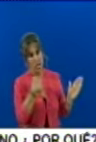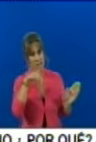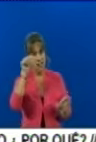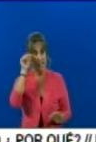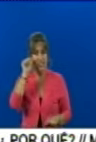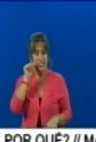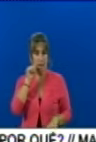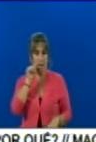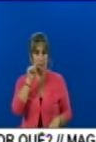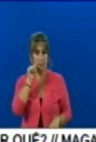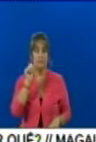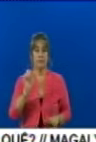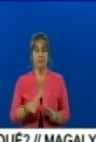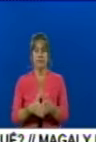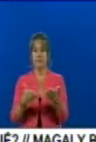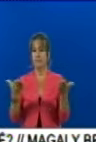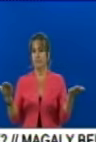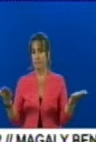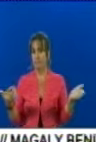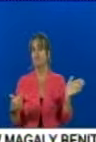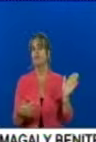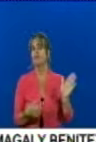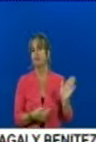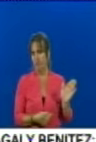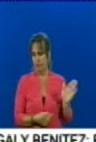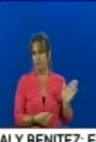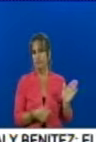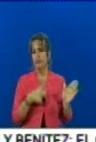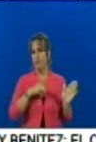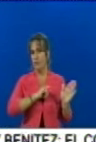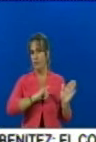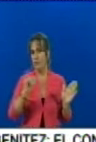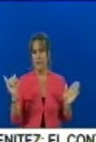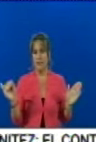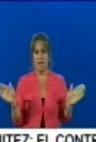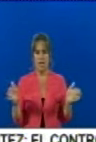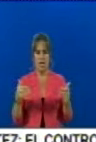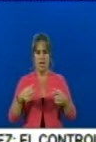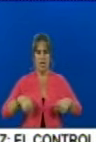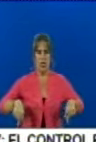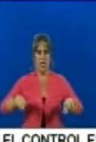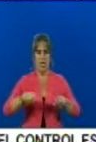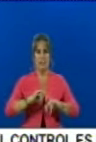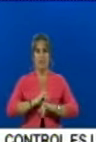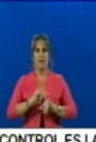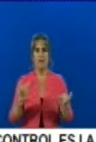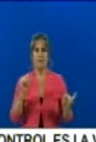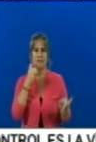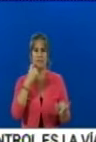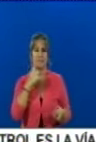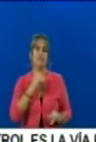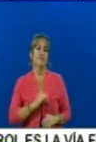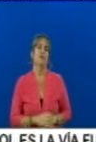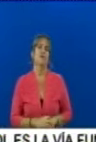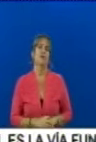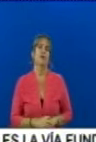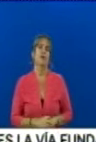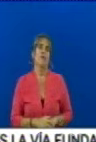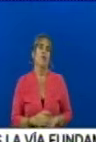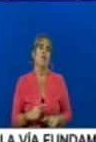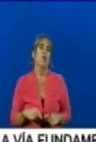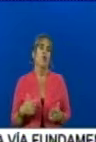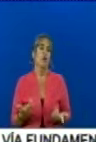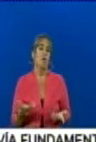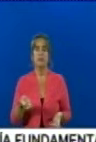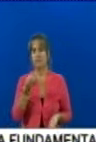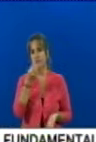sábado, en el periódico Sierra Maestra, también daremos cierre a esta importante etapa de información relacionada